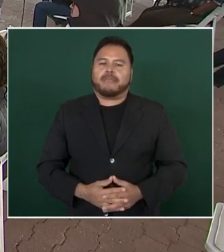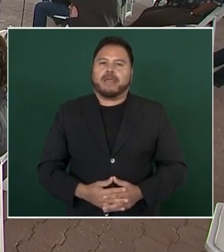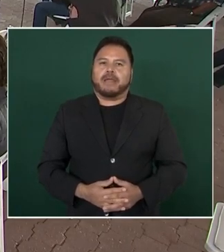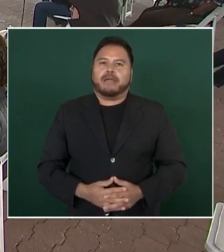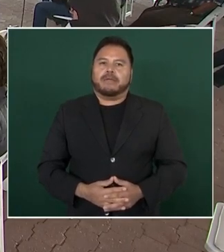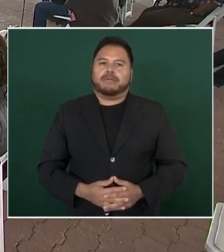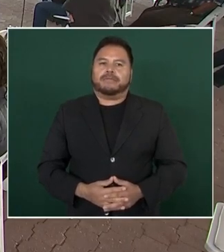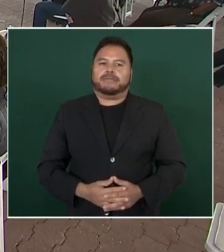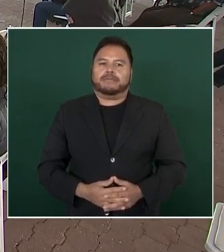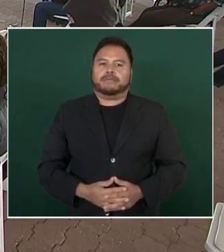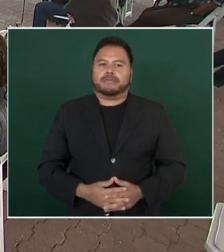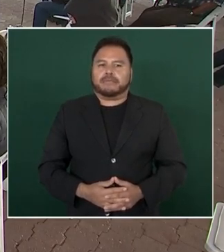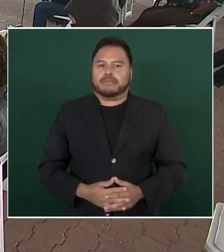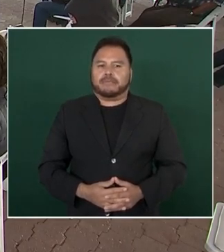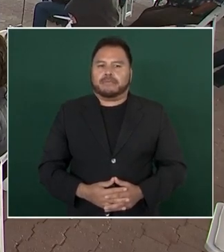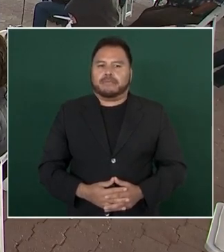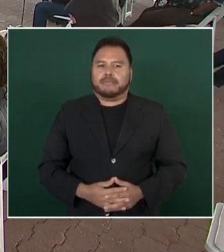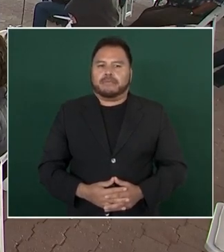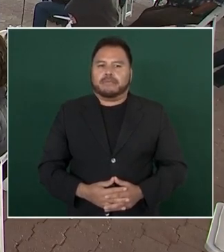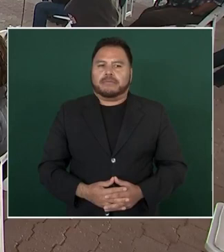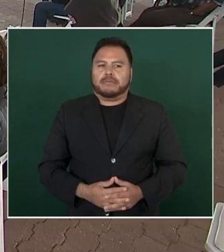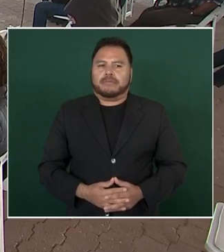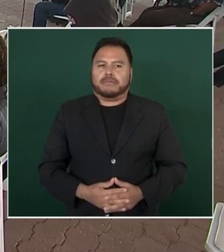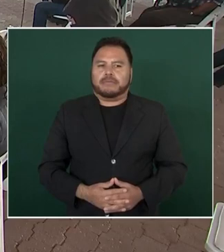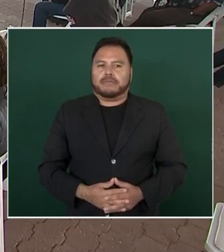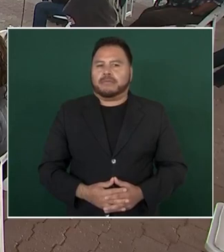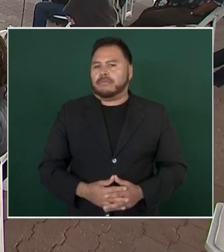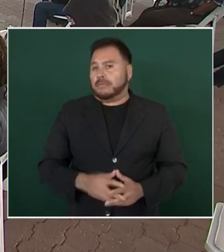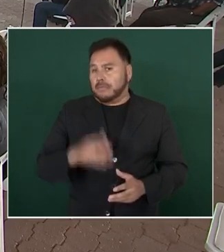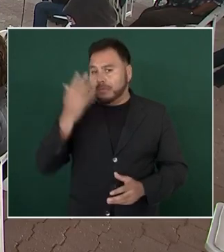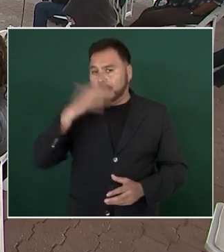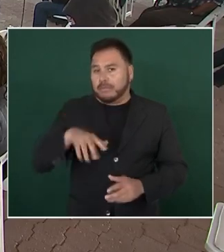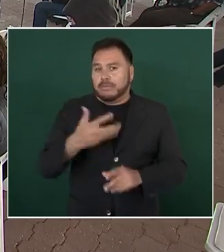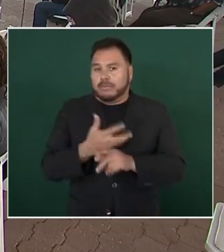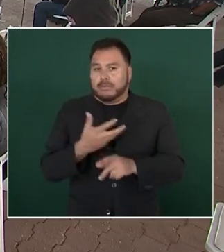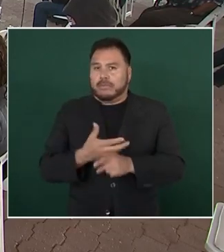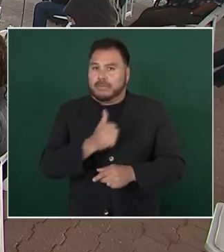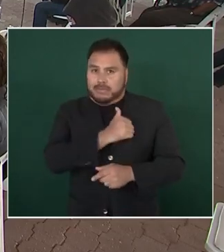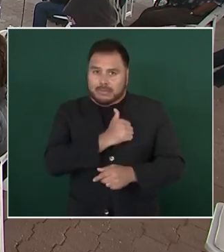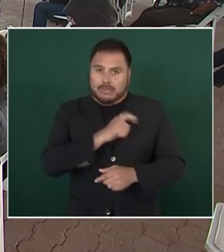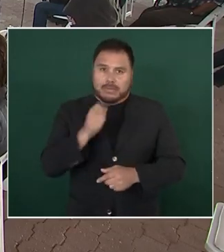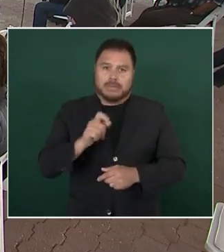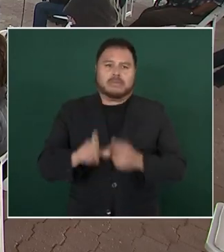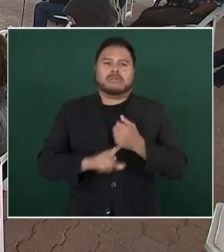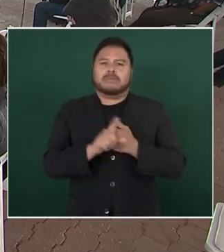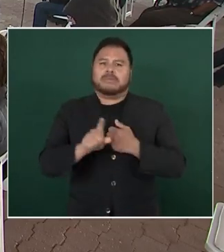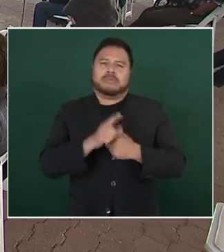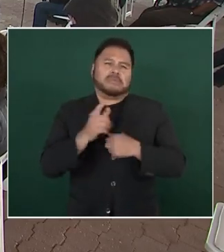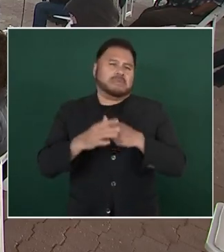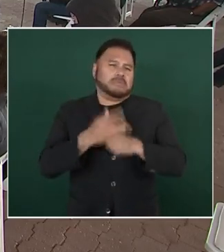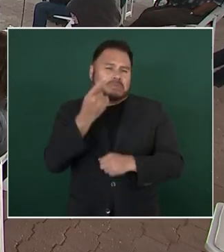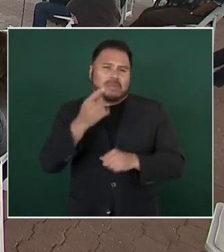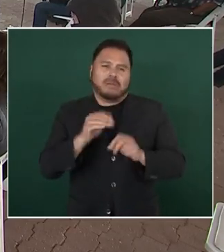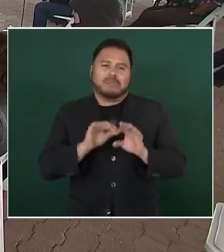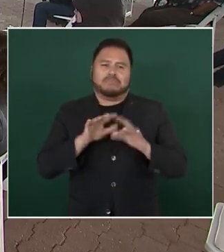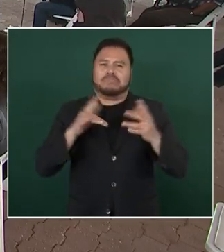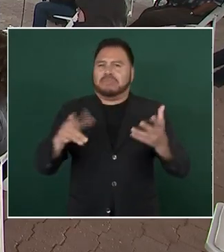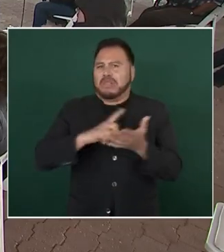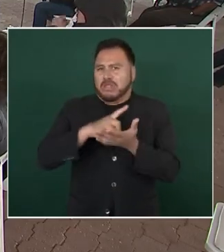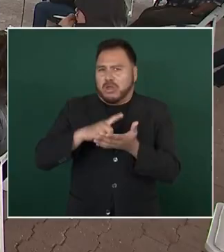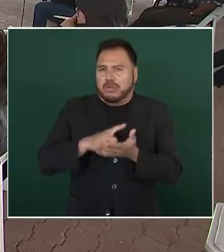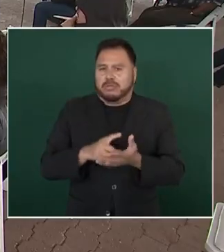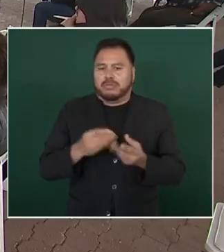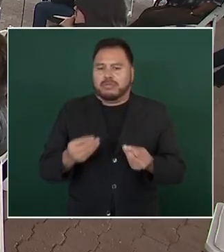La crisis que enfrentan las sociedades de Estados Unidos y Canadá es la pandemia del consumo de drogas sintéticas.